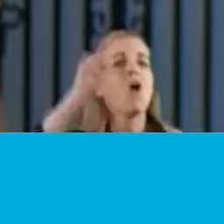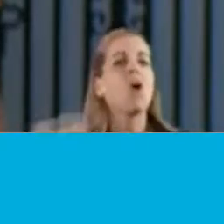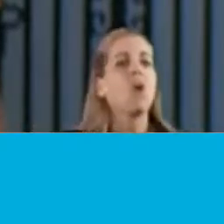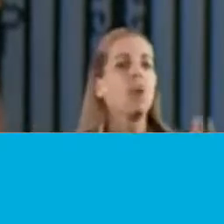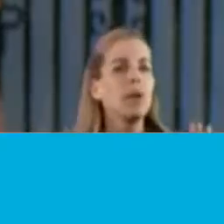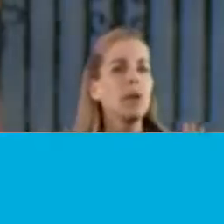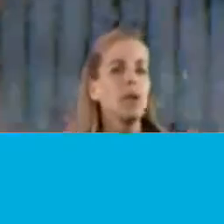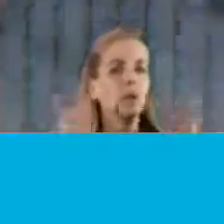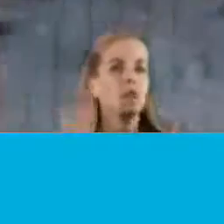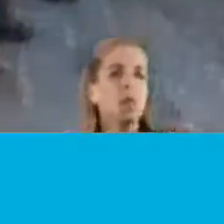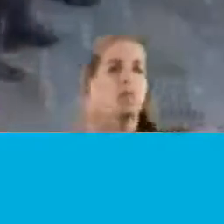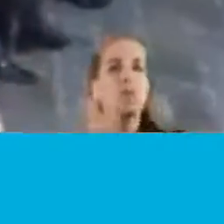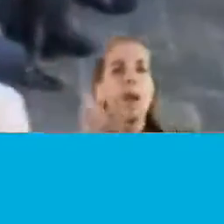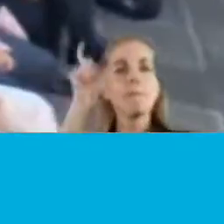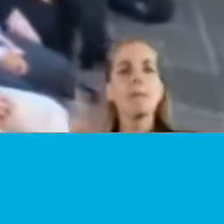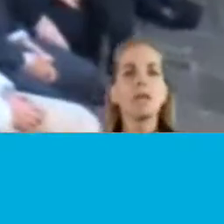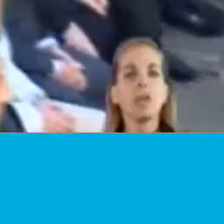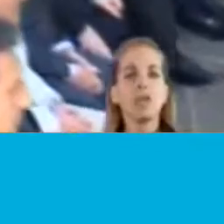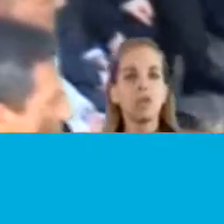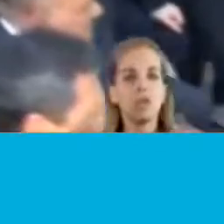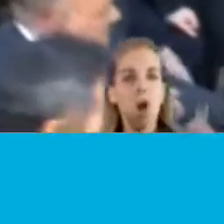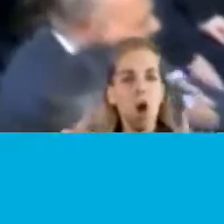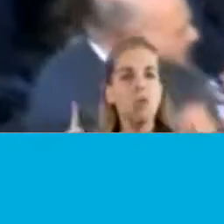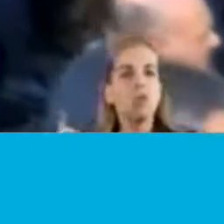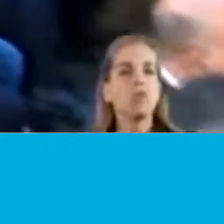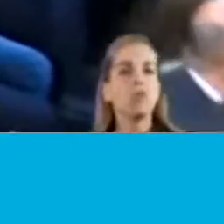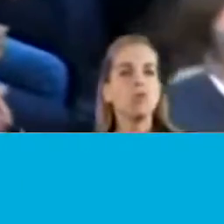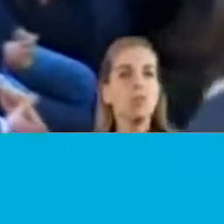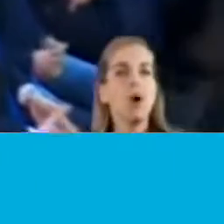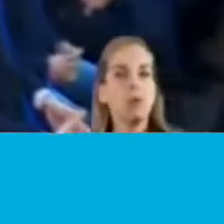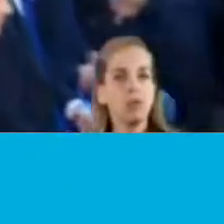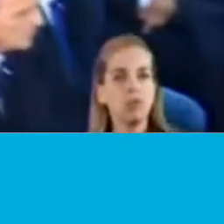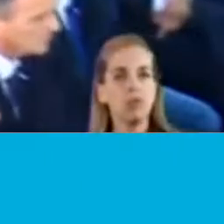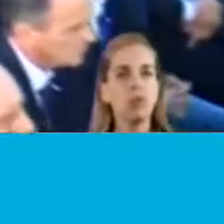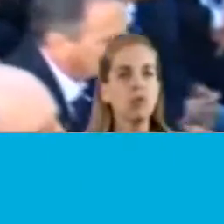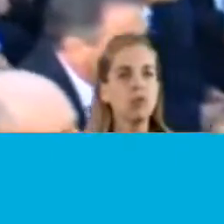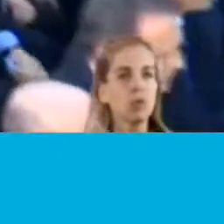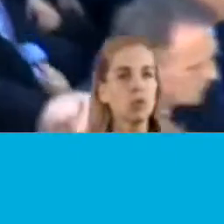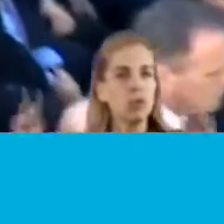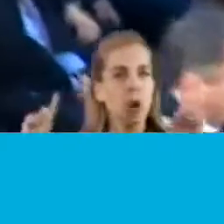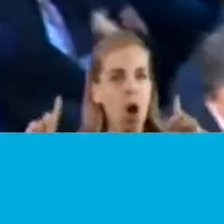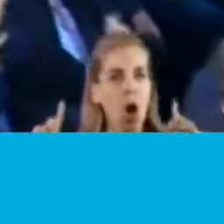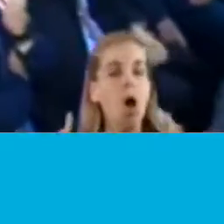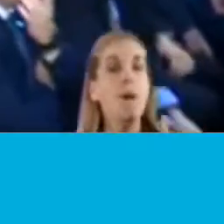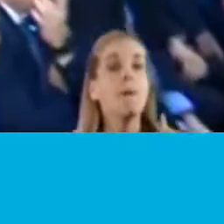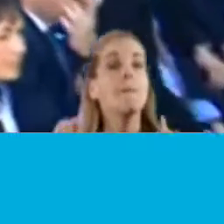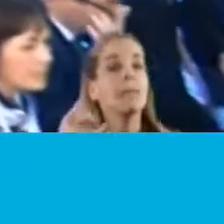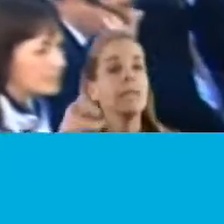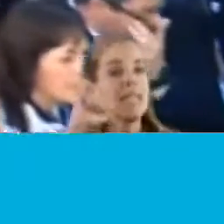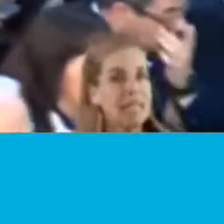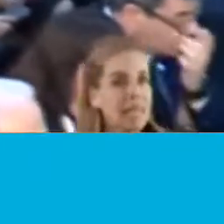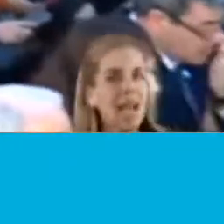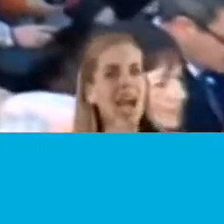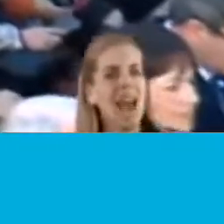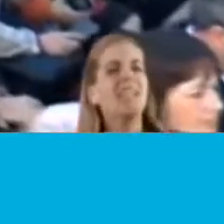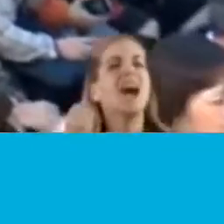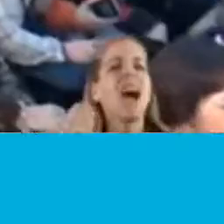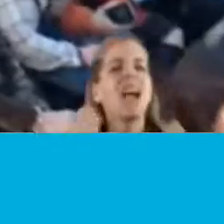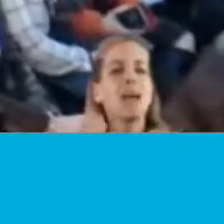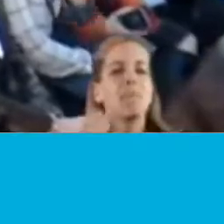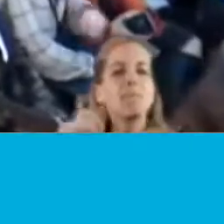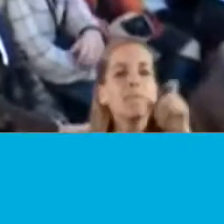humano. Sin duda alguna tiene nombres destacados, pero solo fue posible porque hubo un